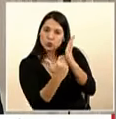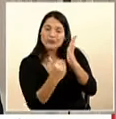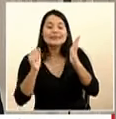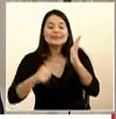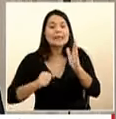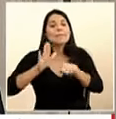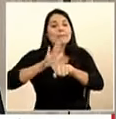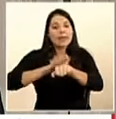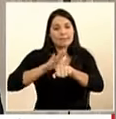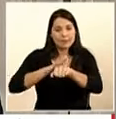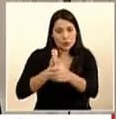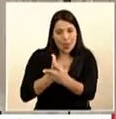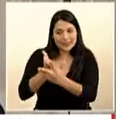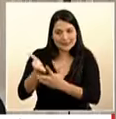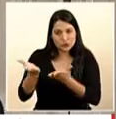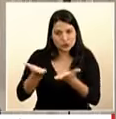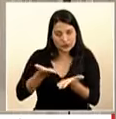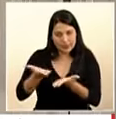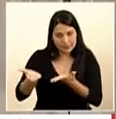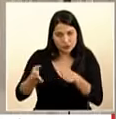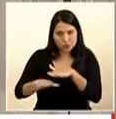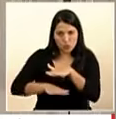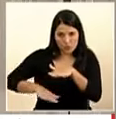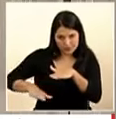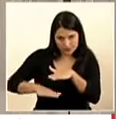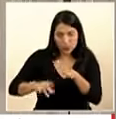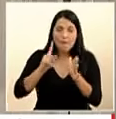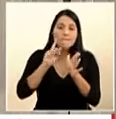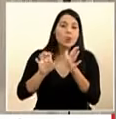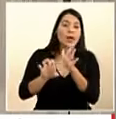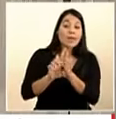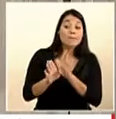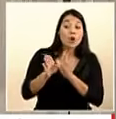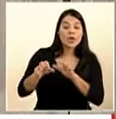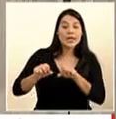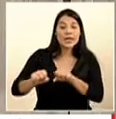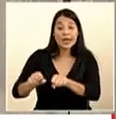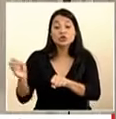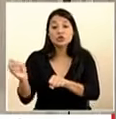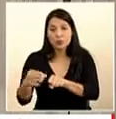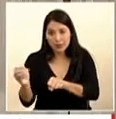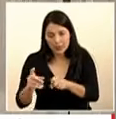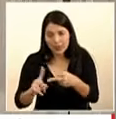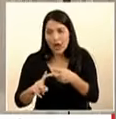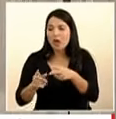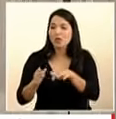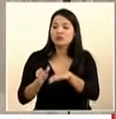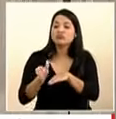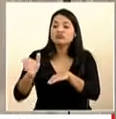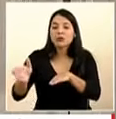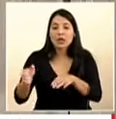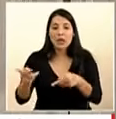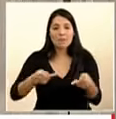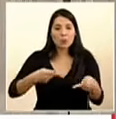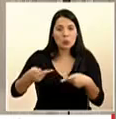y eso nos referimos a supermercados abastecedores pulperías